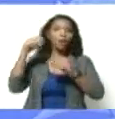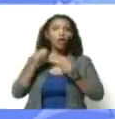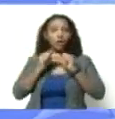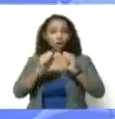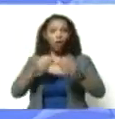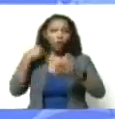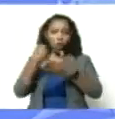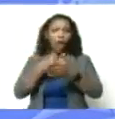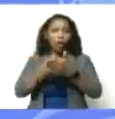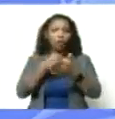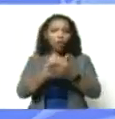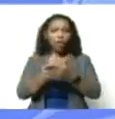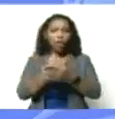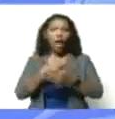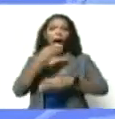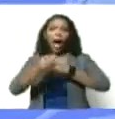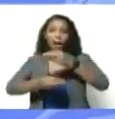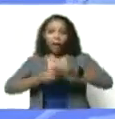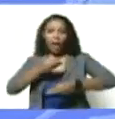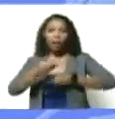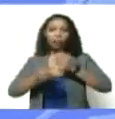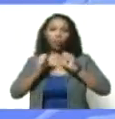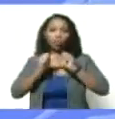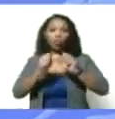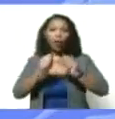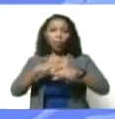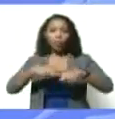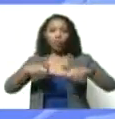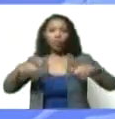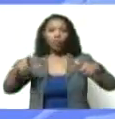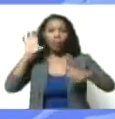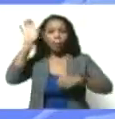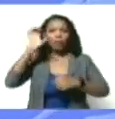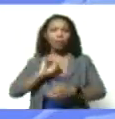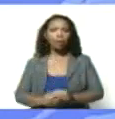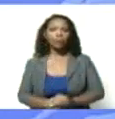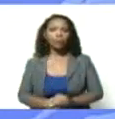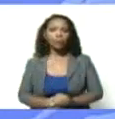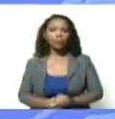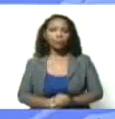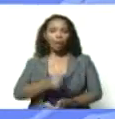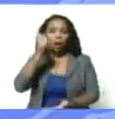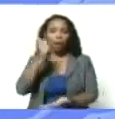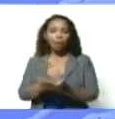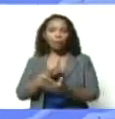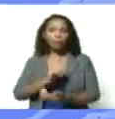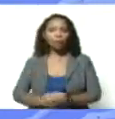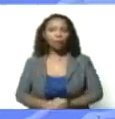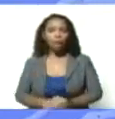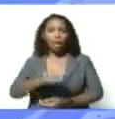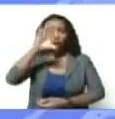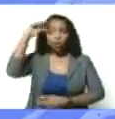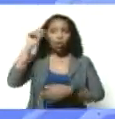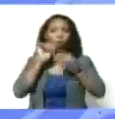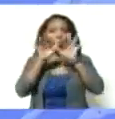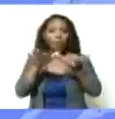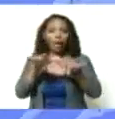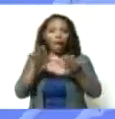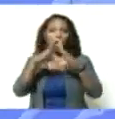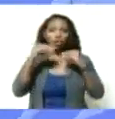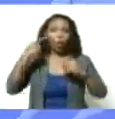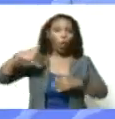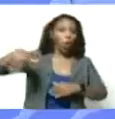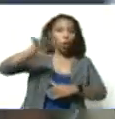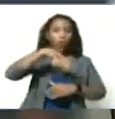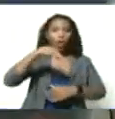luchas. Haremos seguir creciendo a la patria. Amén. Que Dios nos bendiga a todos y a todas en